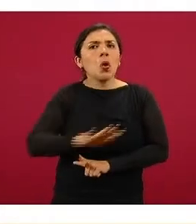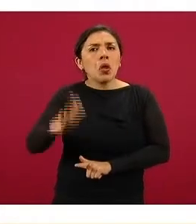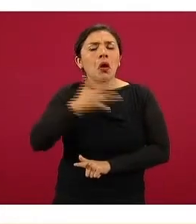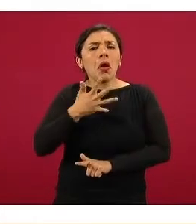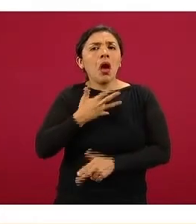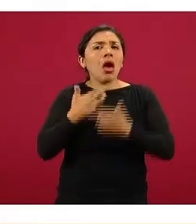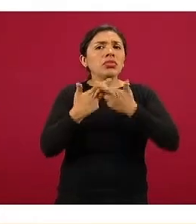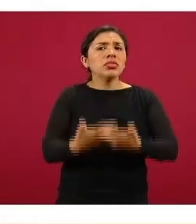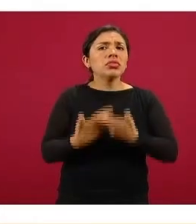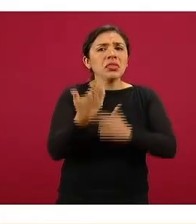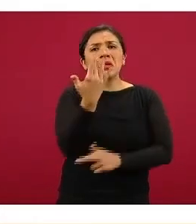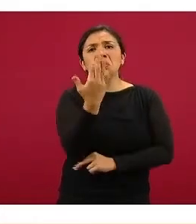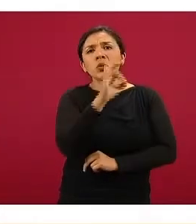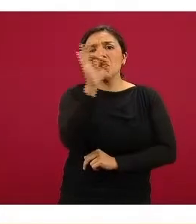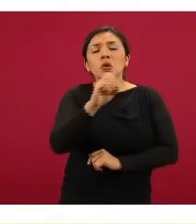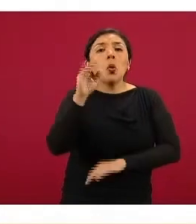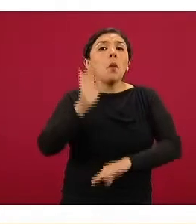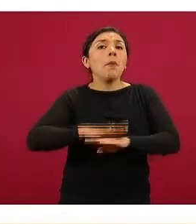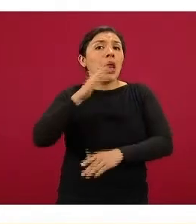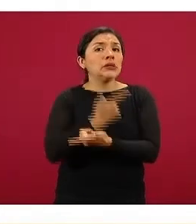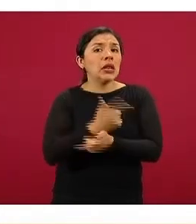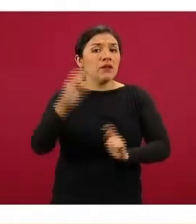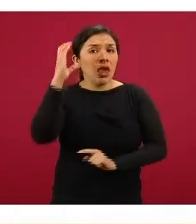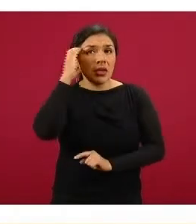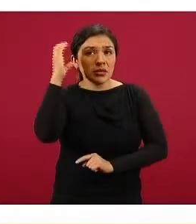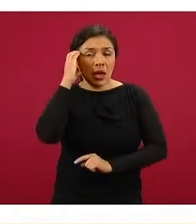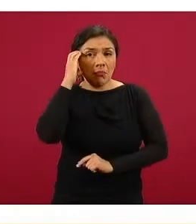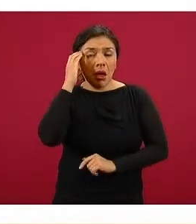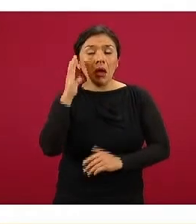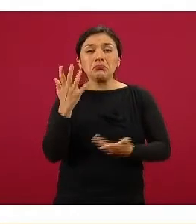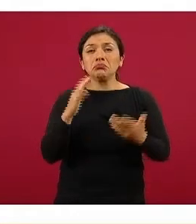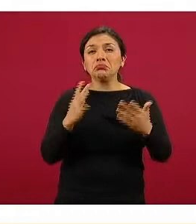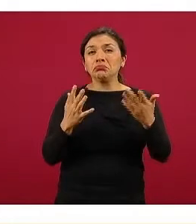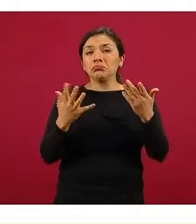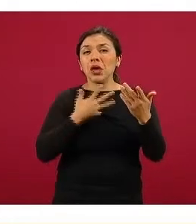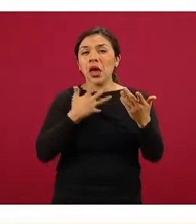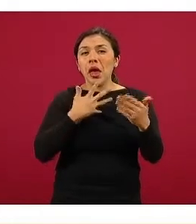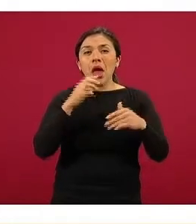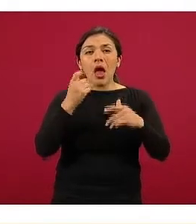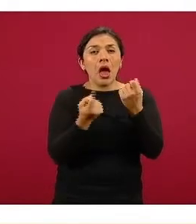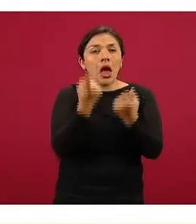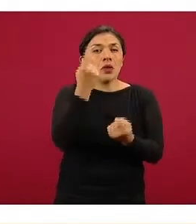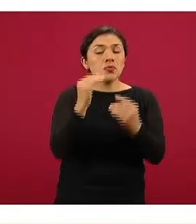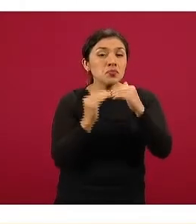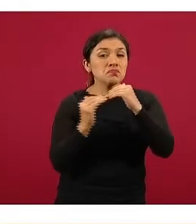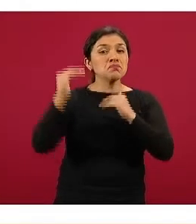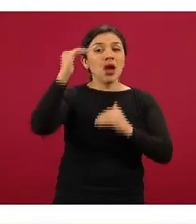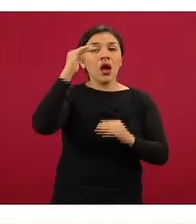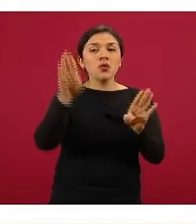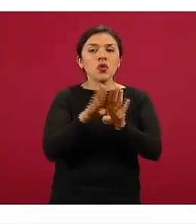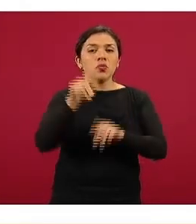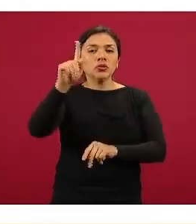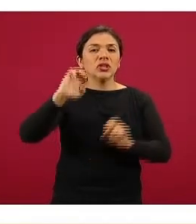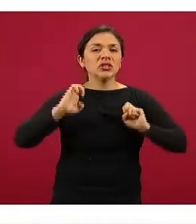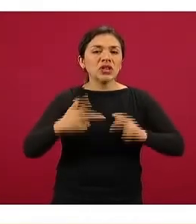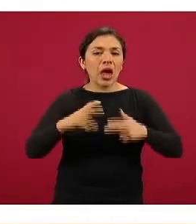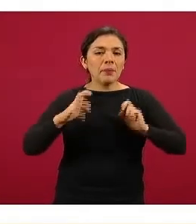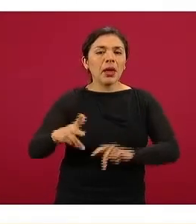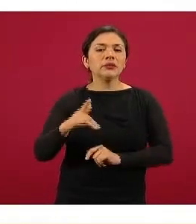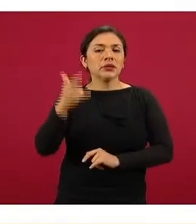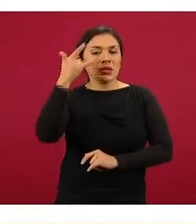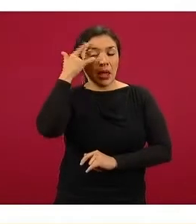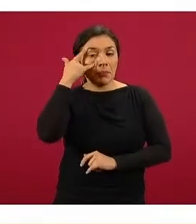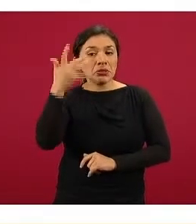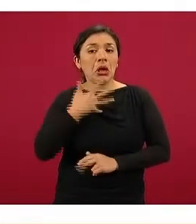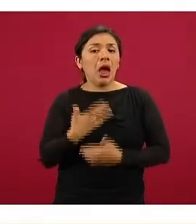con un 50% de disponibilidad, llegando a ser tan elevada como en el caso de Chiapas de Campeche,